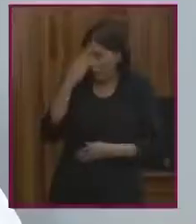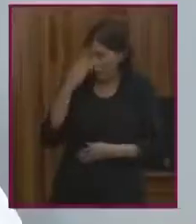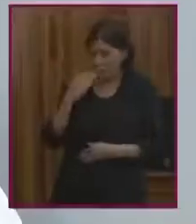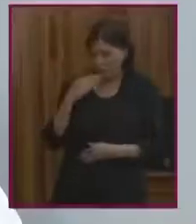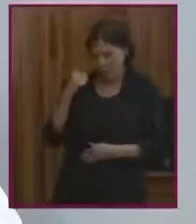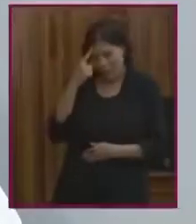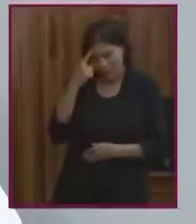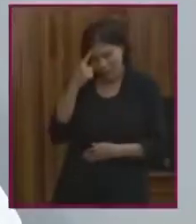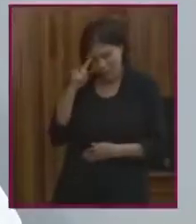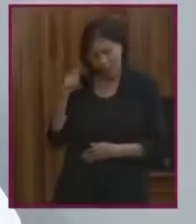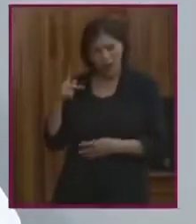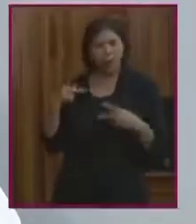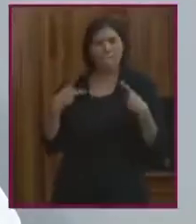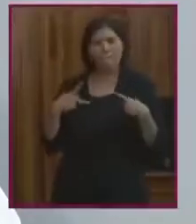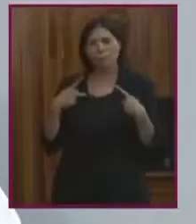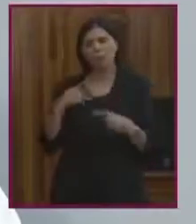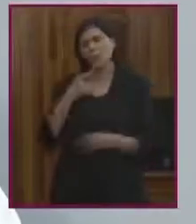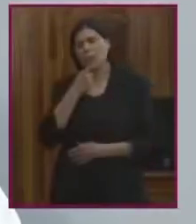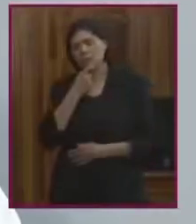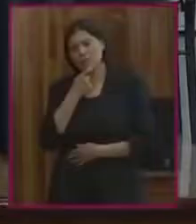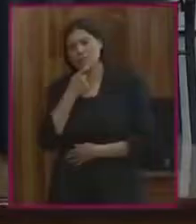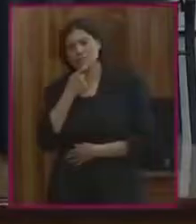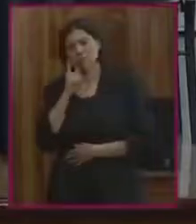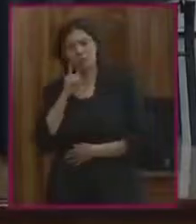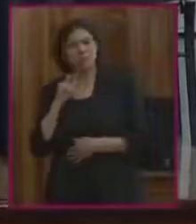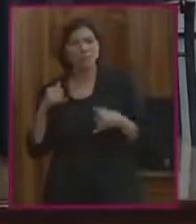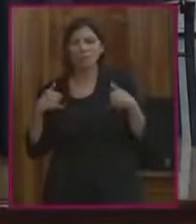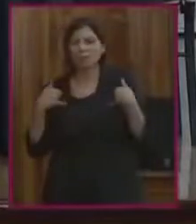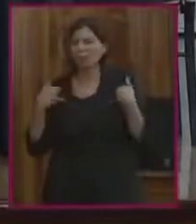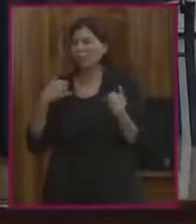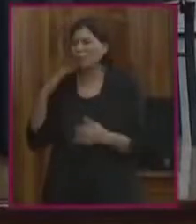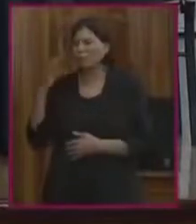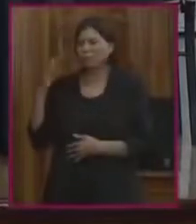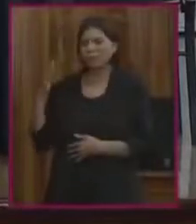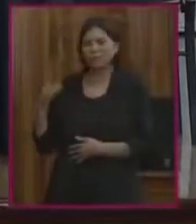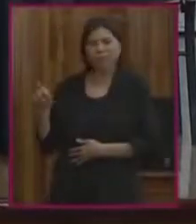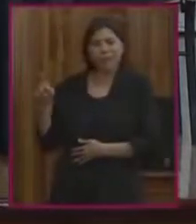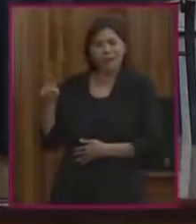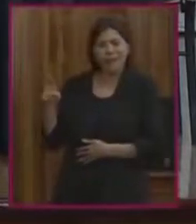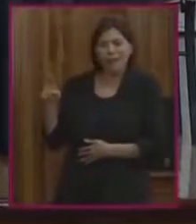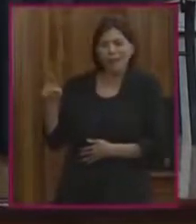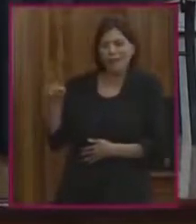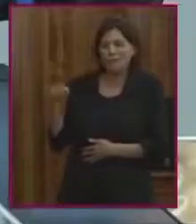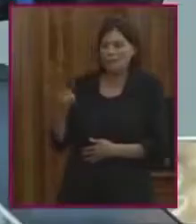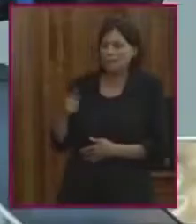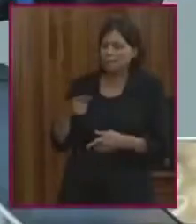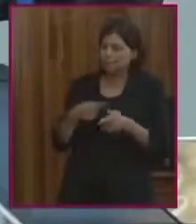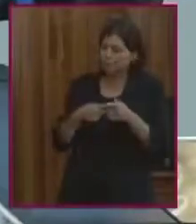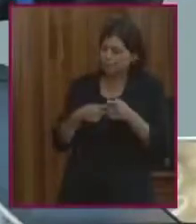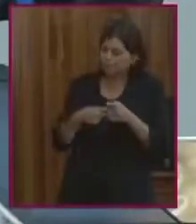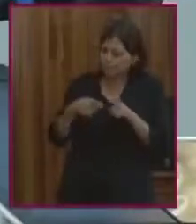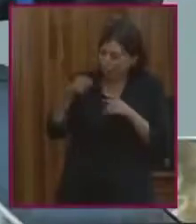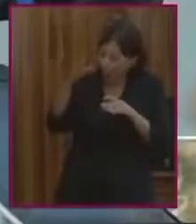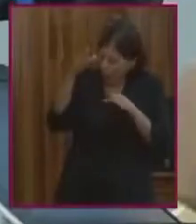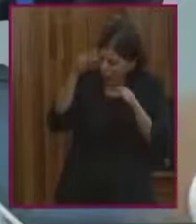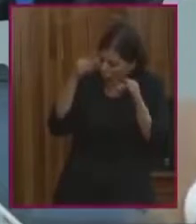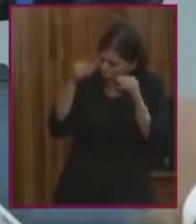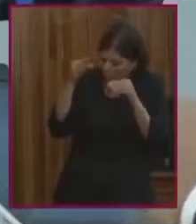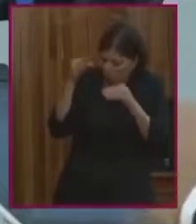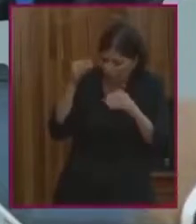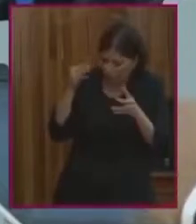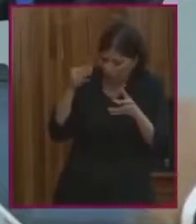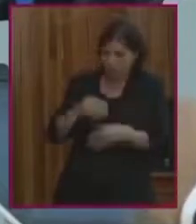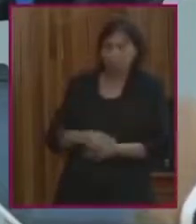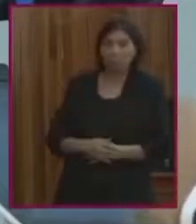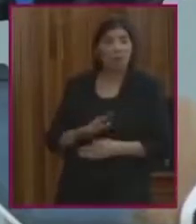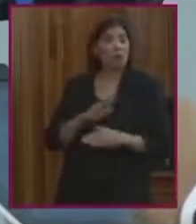personas, niñas, niños, jóvenes, adultos, etcétera, sigan aprendiendo hasta que uno se muere, porque hasta cuando uno